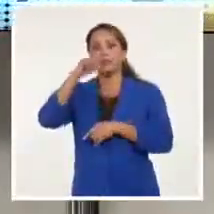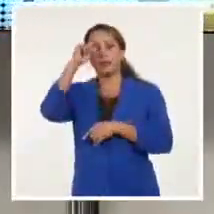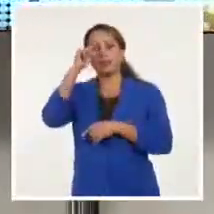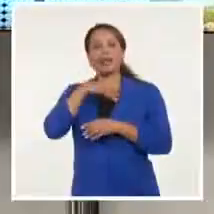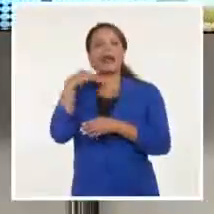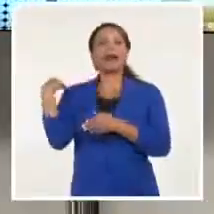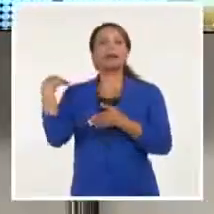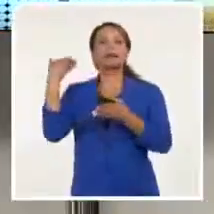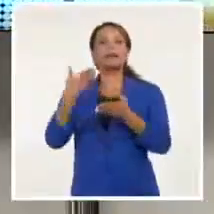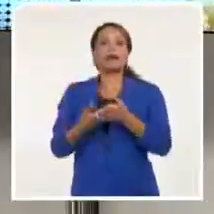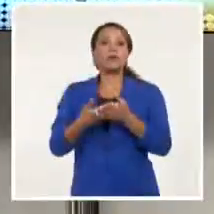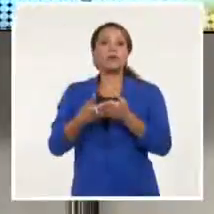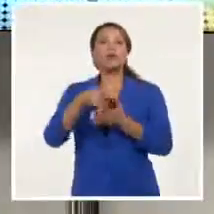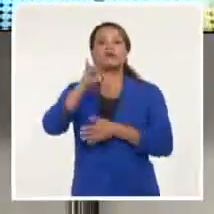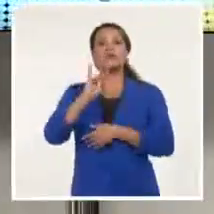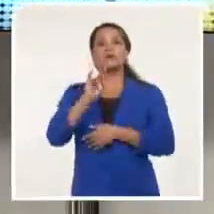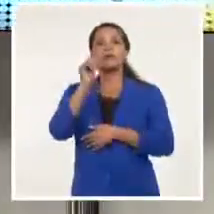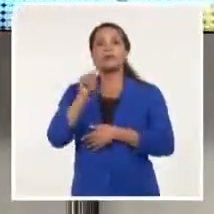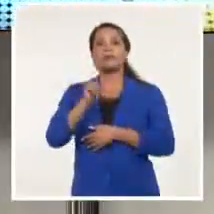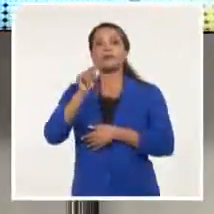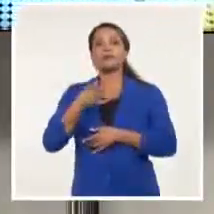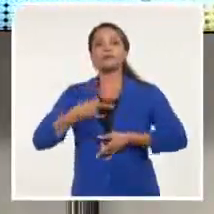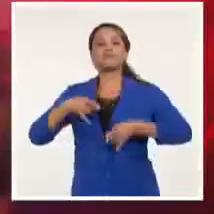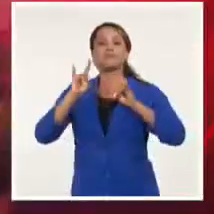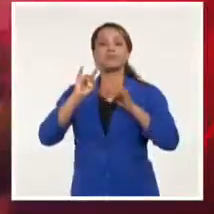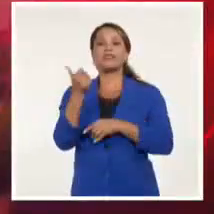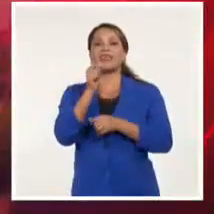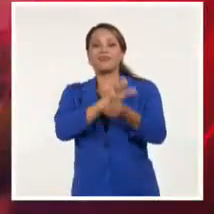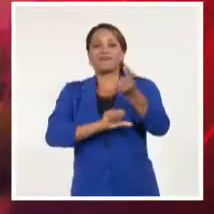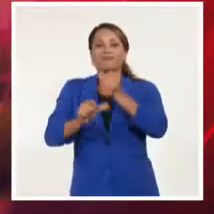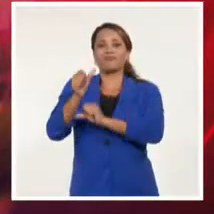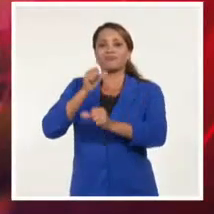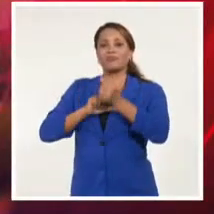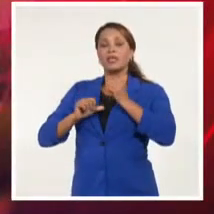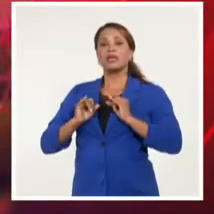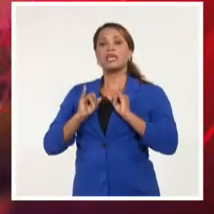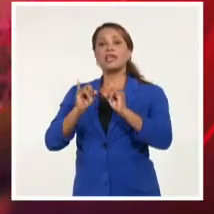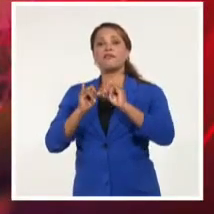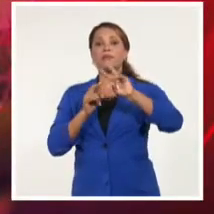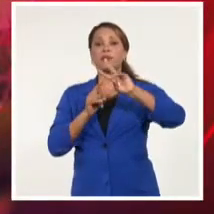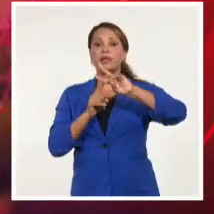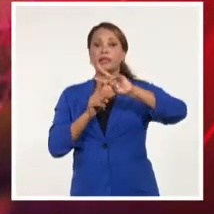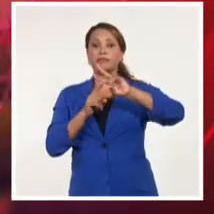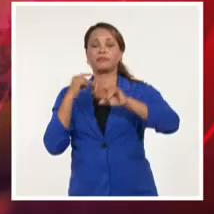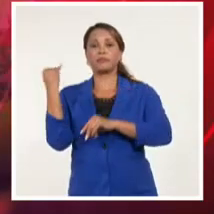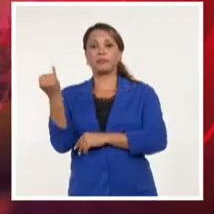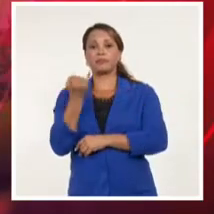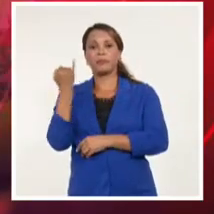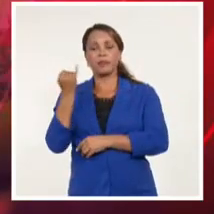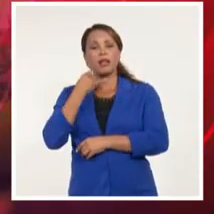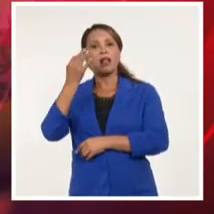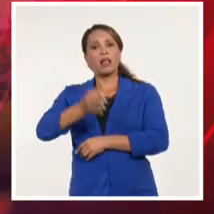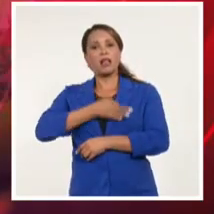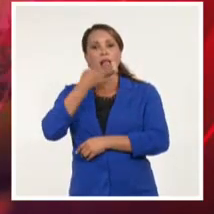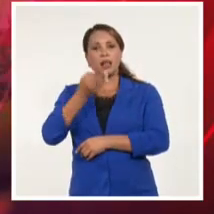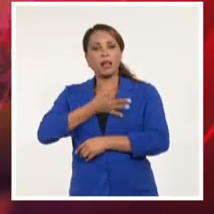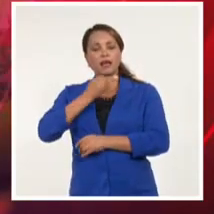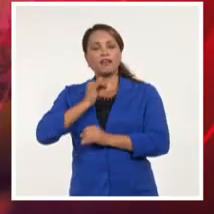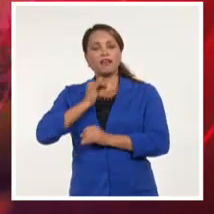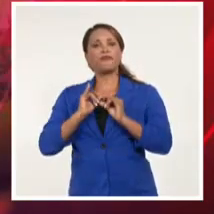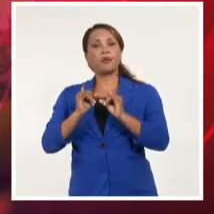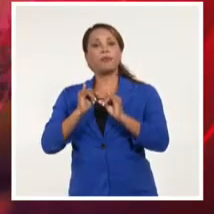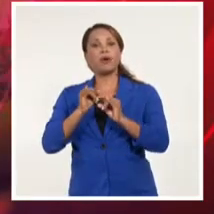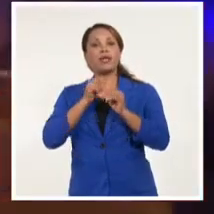momento 9 muertos y 10 heridos. Según informó la televisora internacional iraní Hispan TV, el